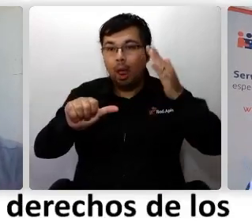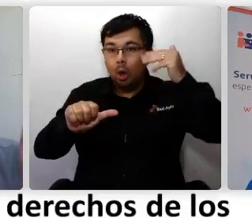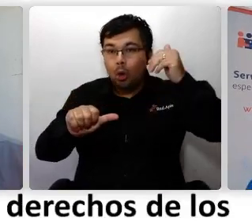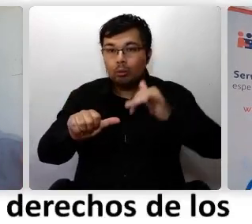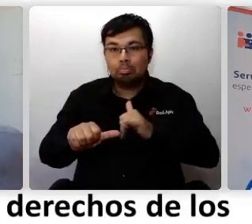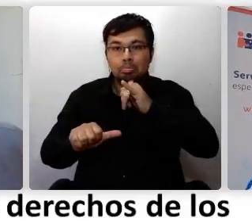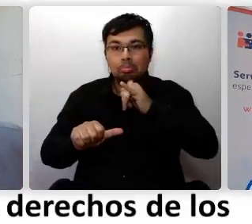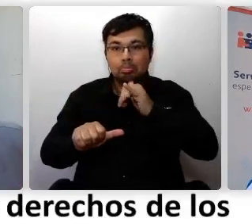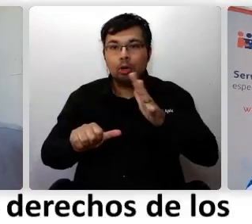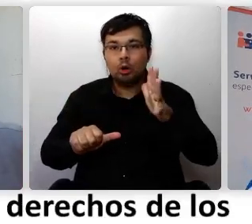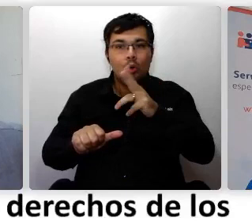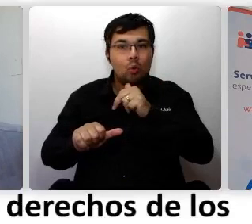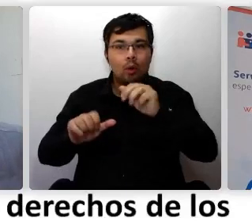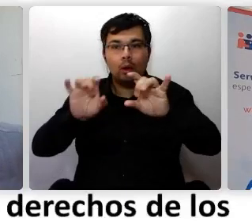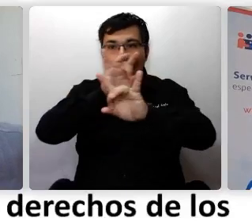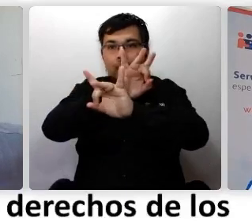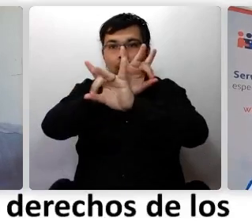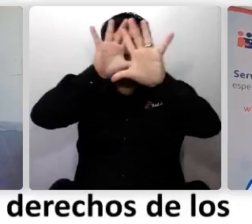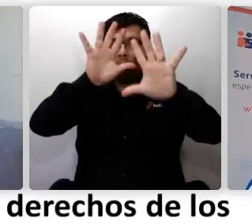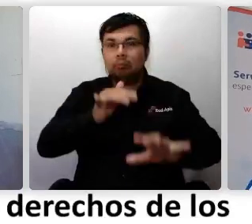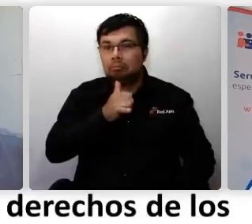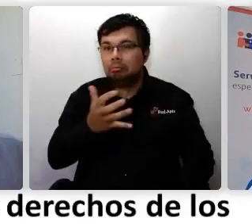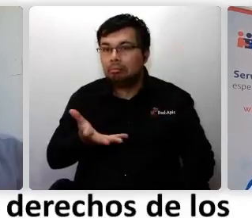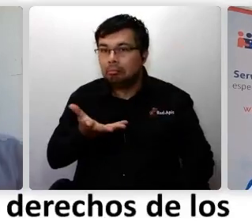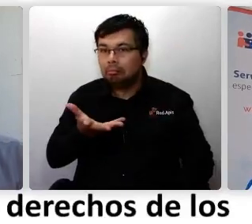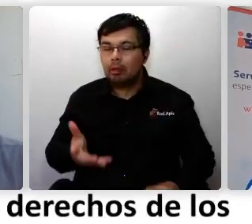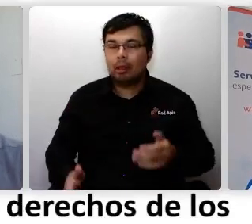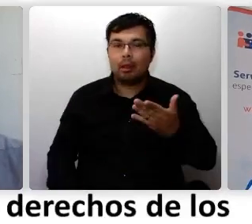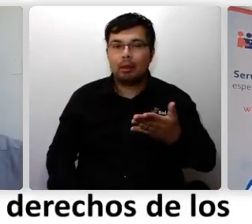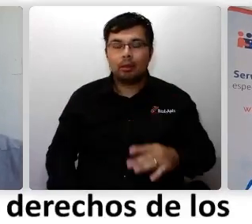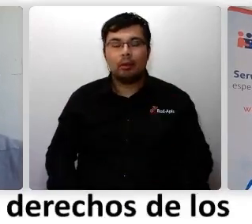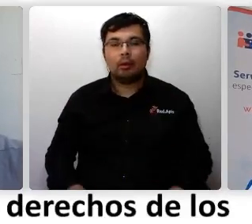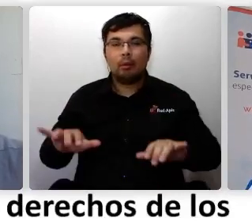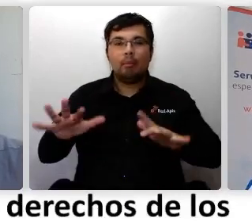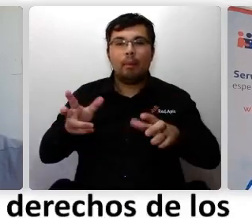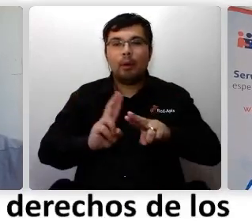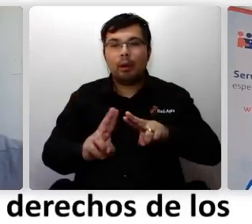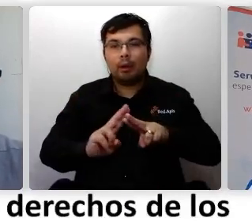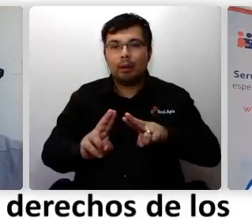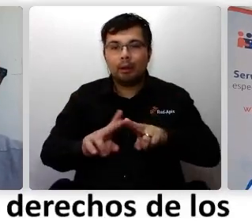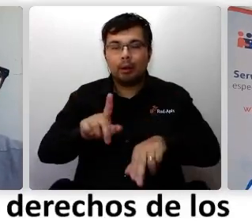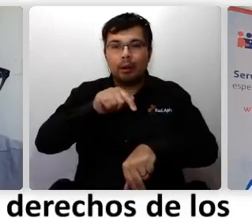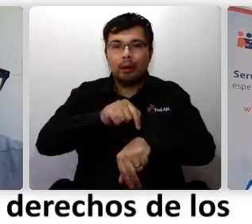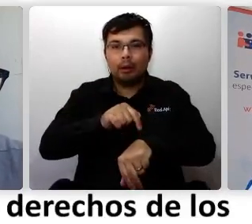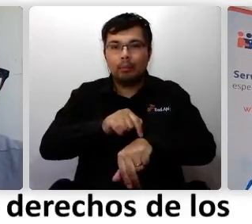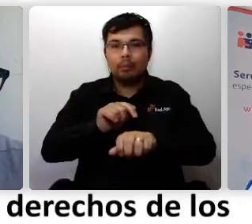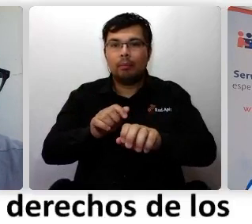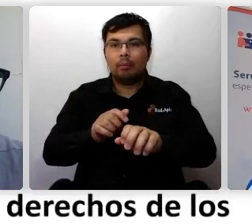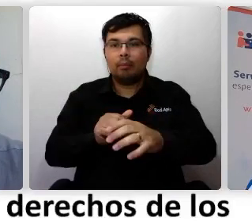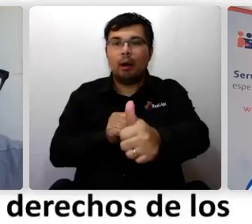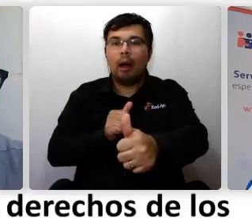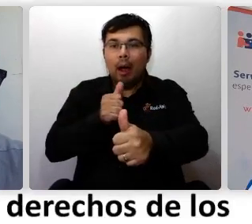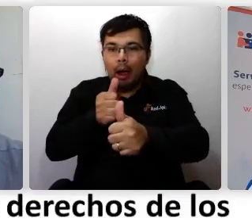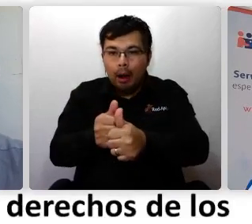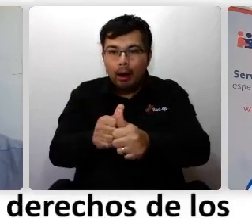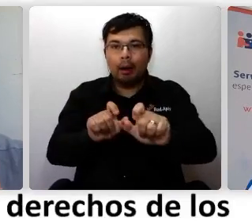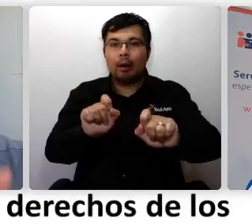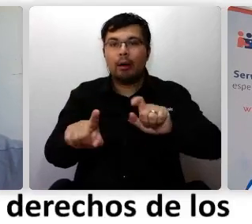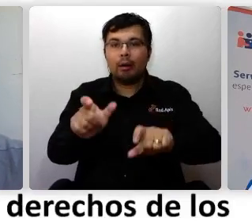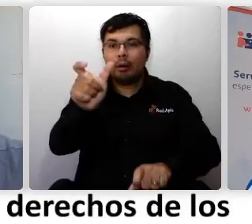no lo tengo claro. Y en esa perspectiva, por lo menos generar la instancia de acercarnos a la Defensoría del